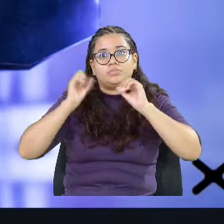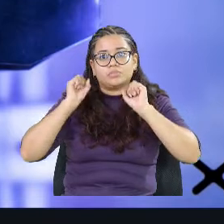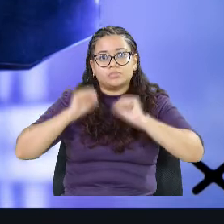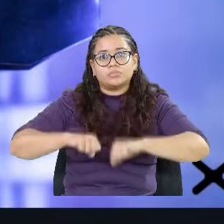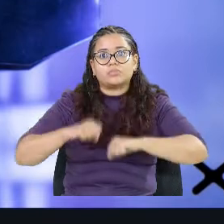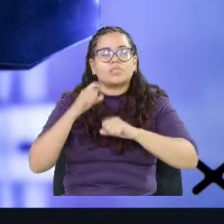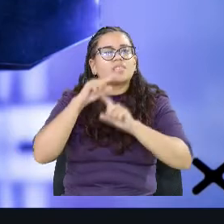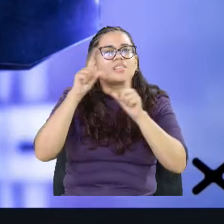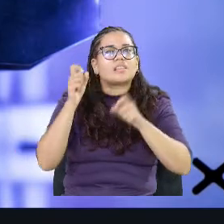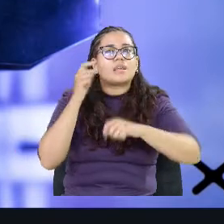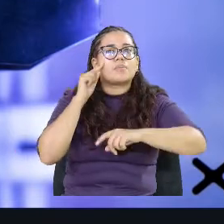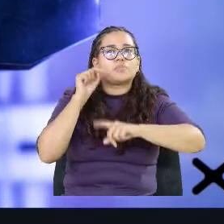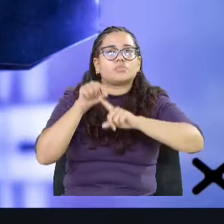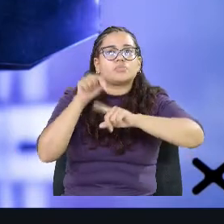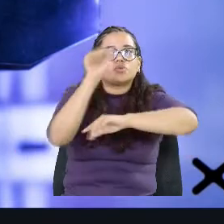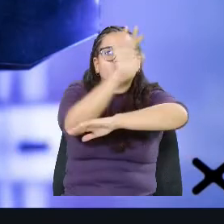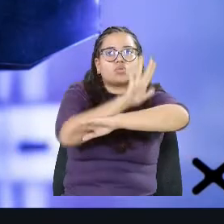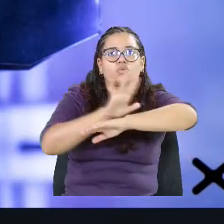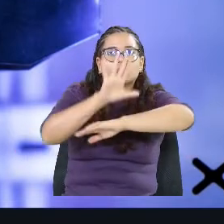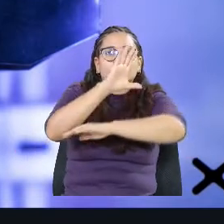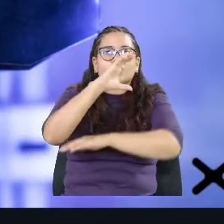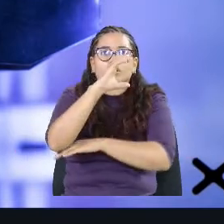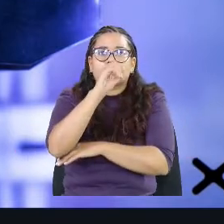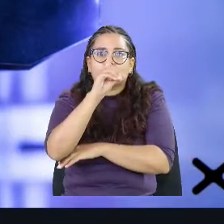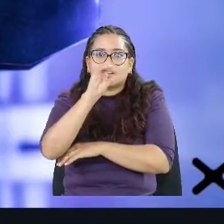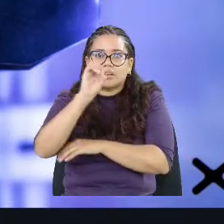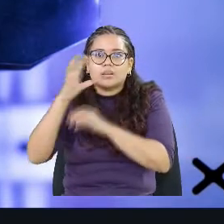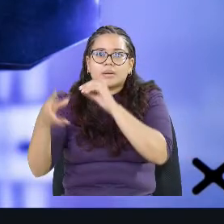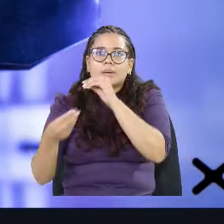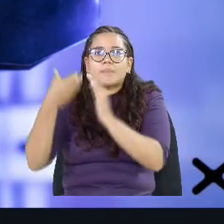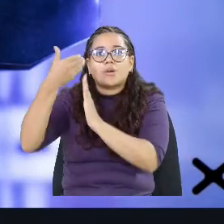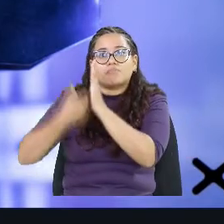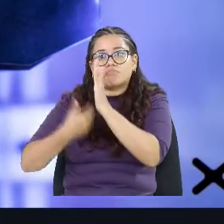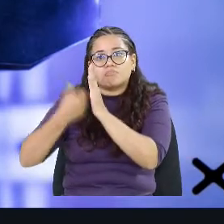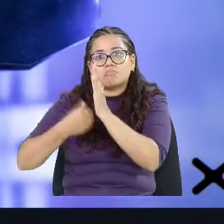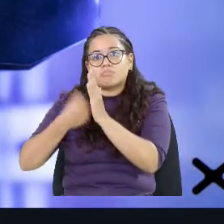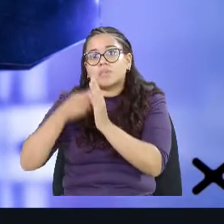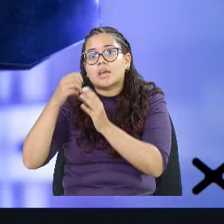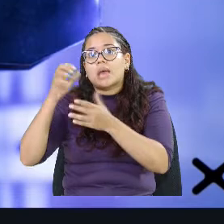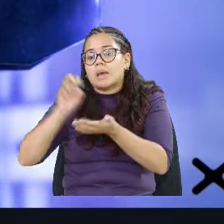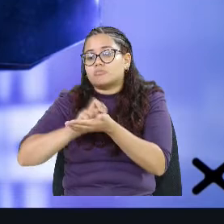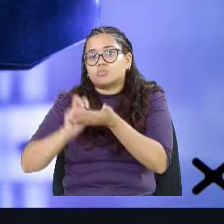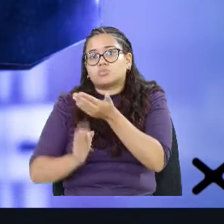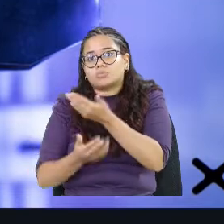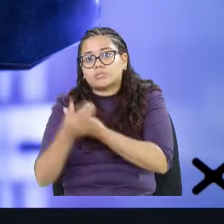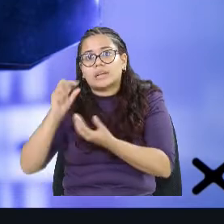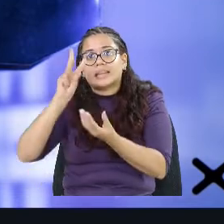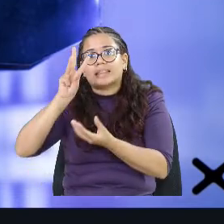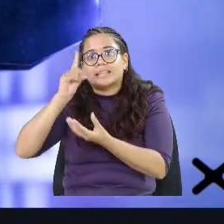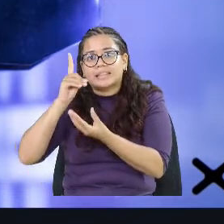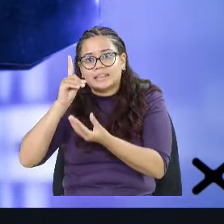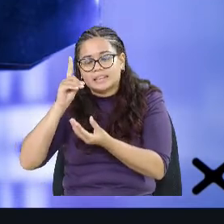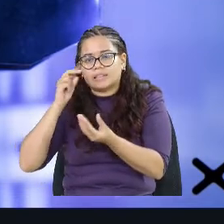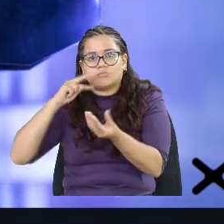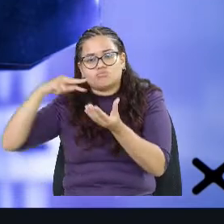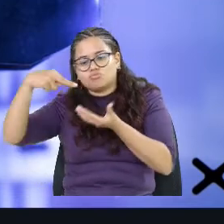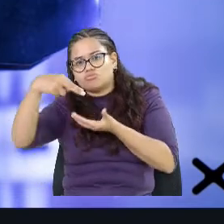en software CAD y manufactura de equipos como impresoras 3D, cortadoras a láser, entre otras.